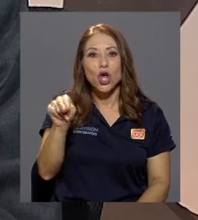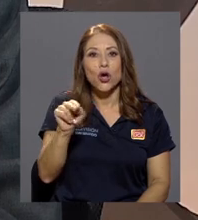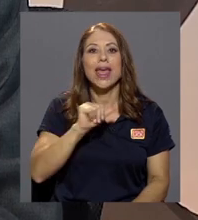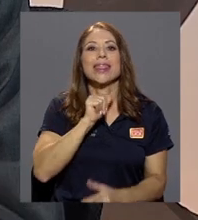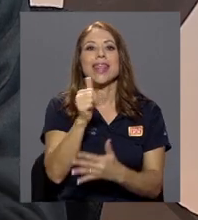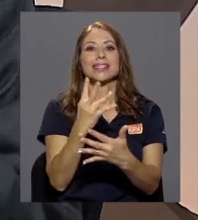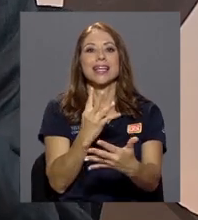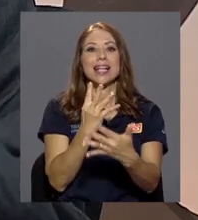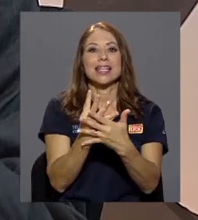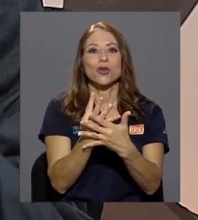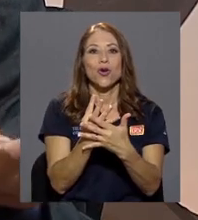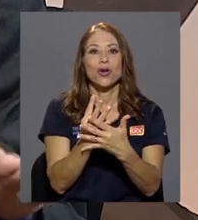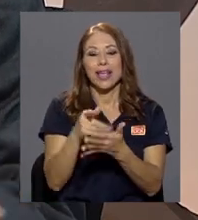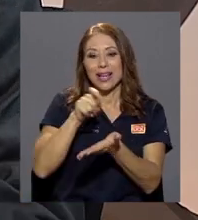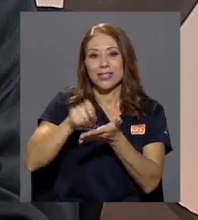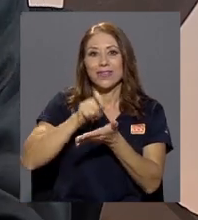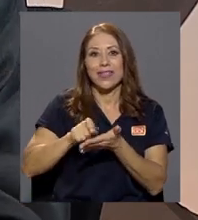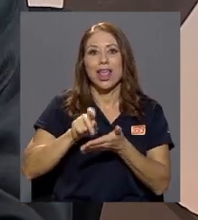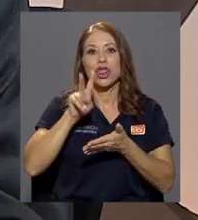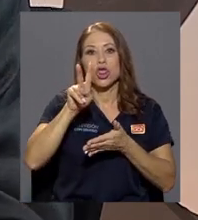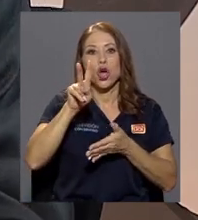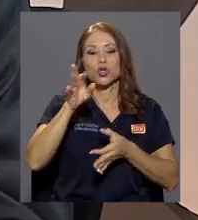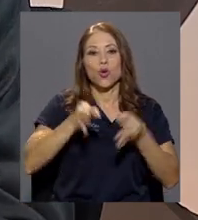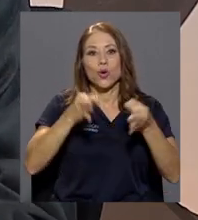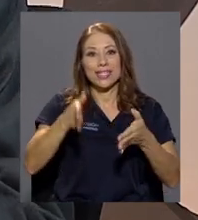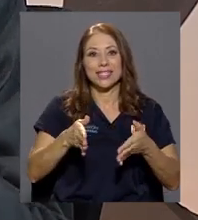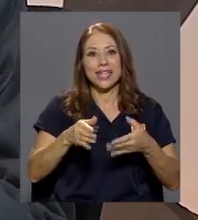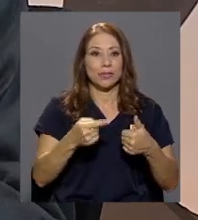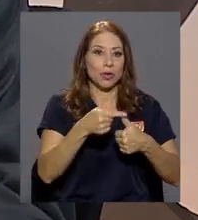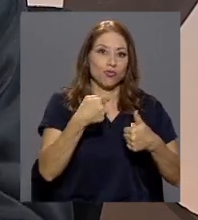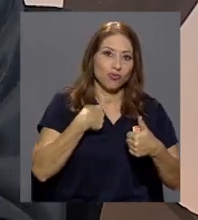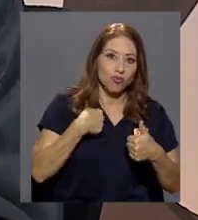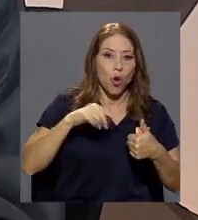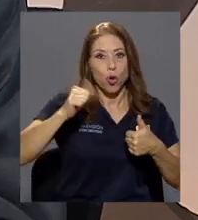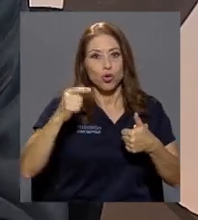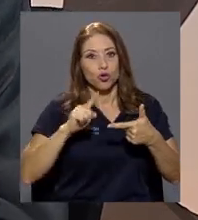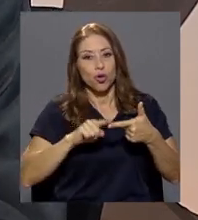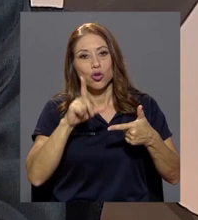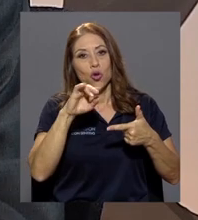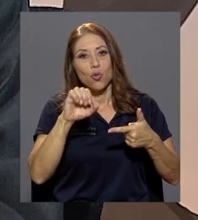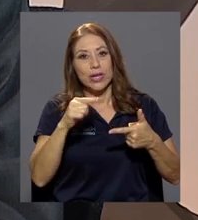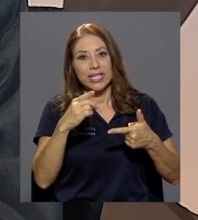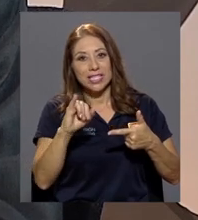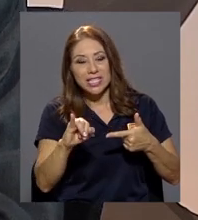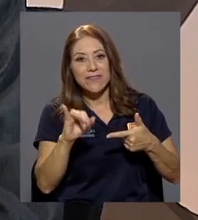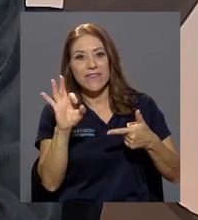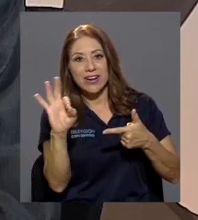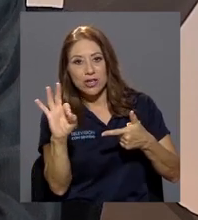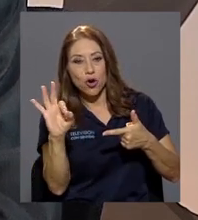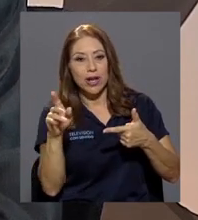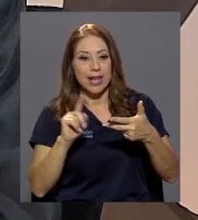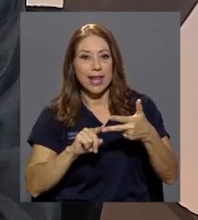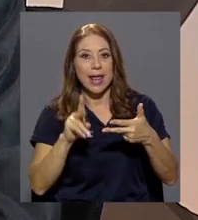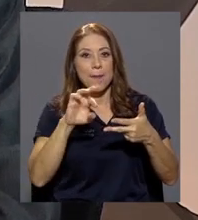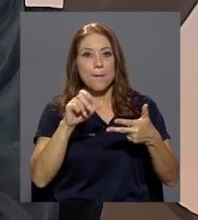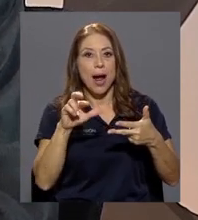juristas bueno dos aparte de mí de enorme respeto como son luigi ferrajoli